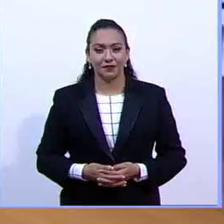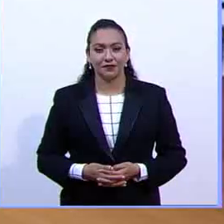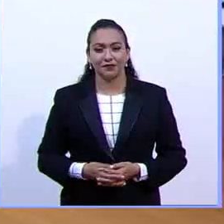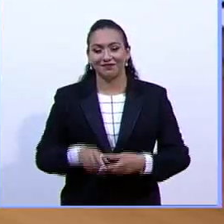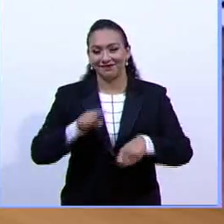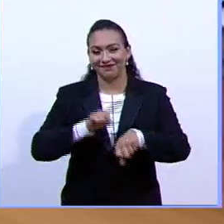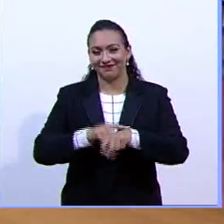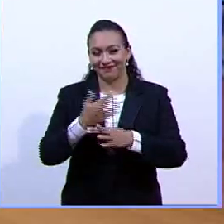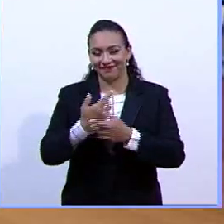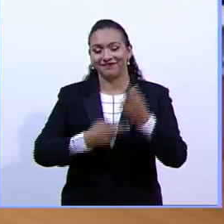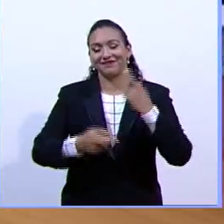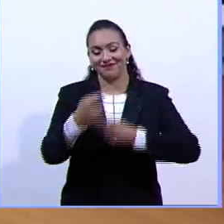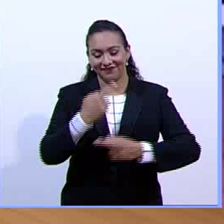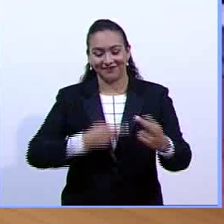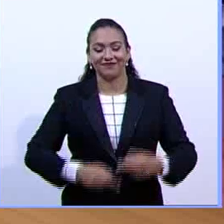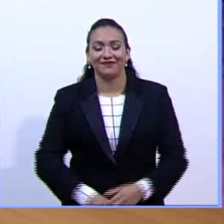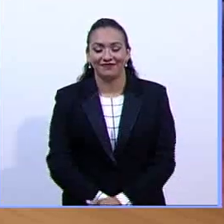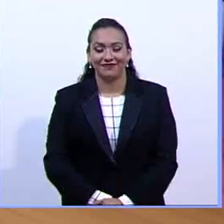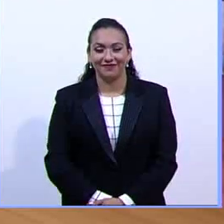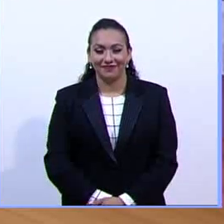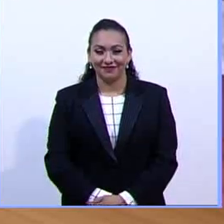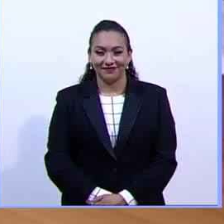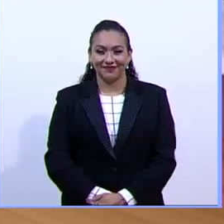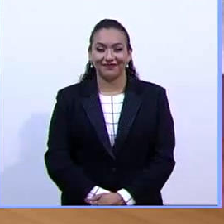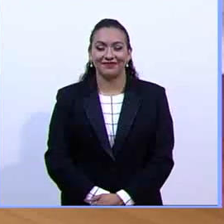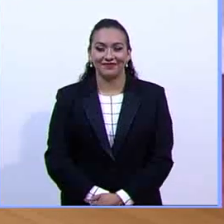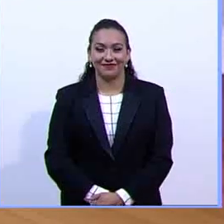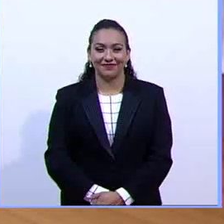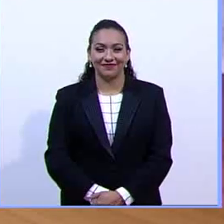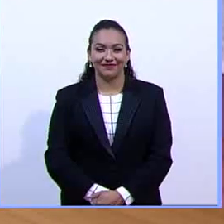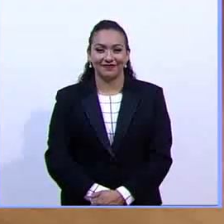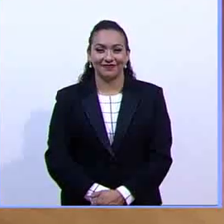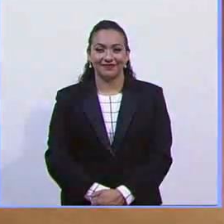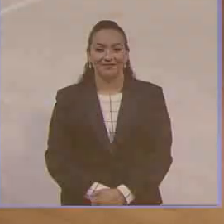Estamos en corte informativo, vámonos rápidamente a mensajes y volvemos.